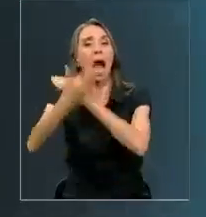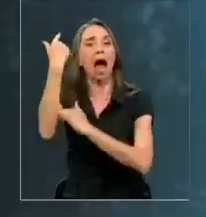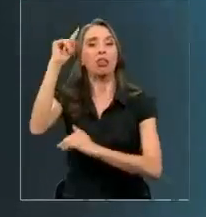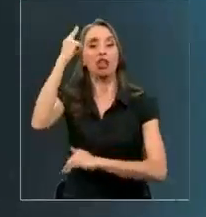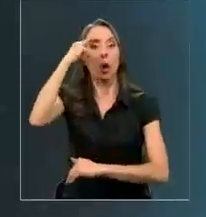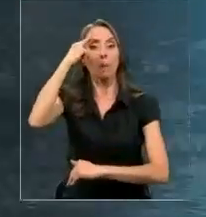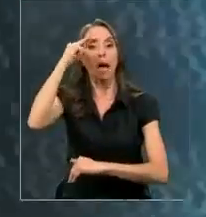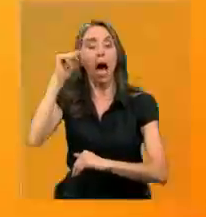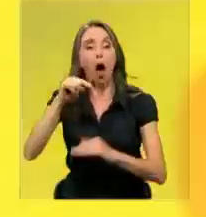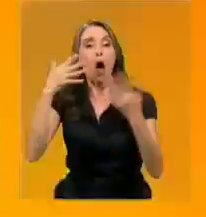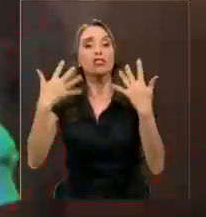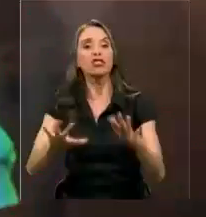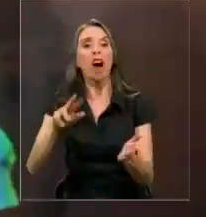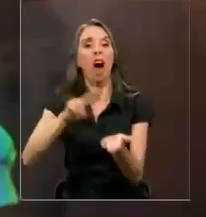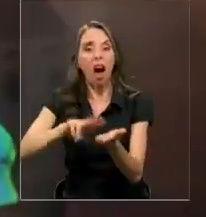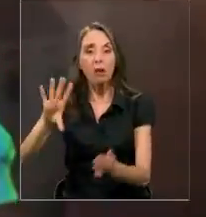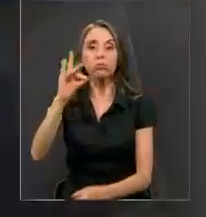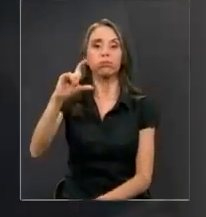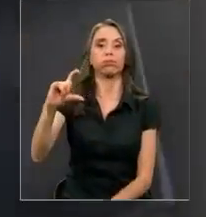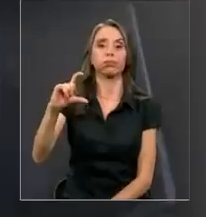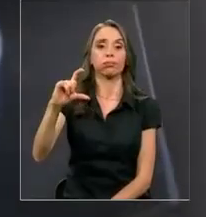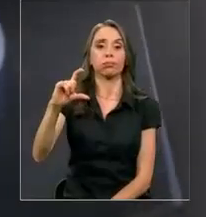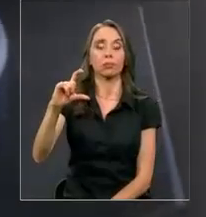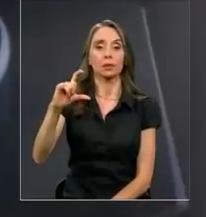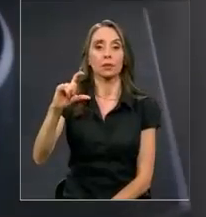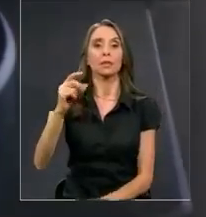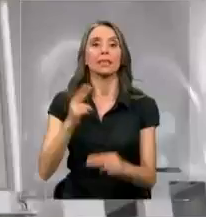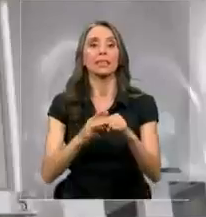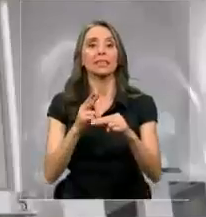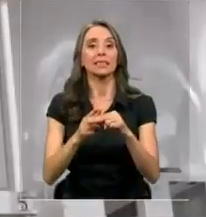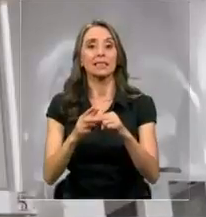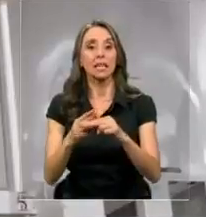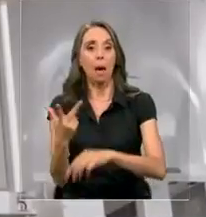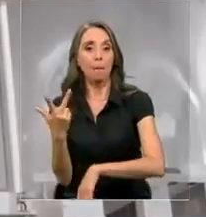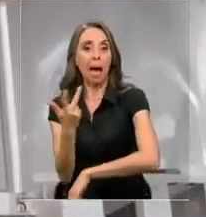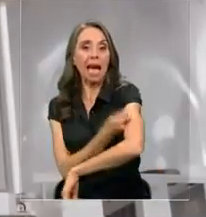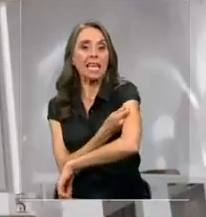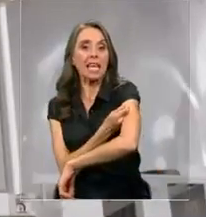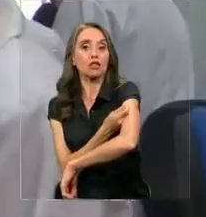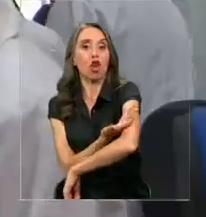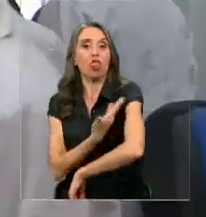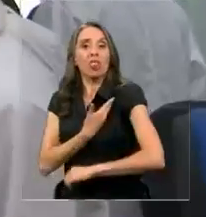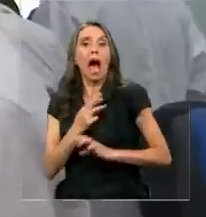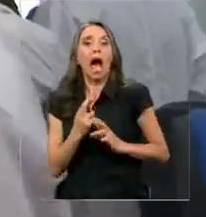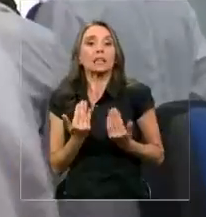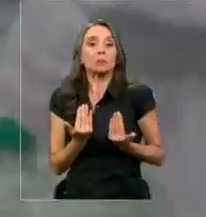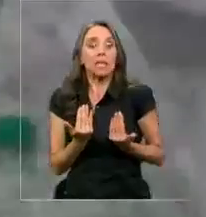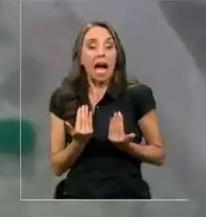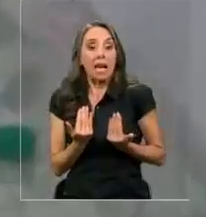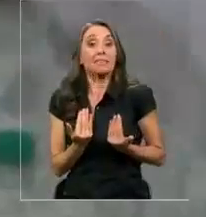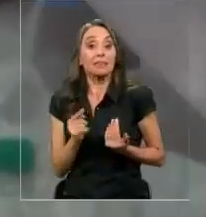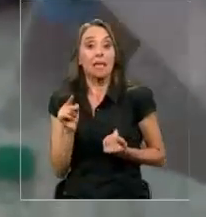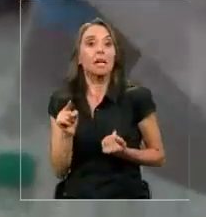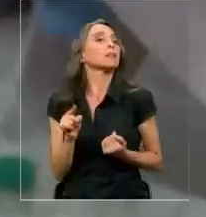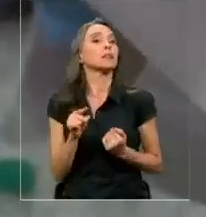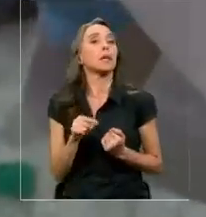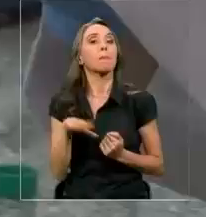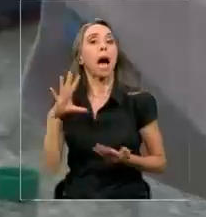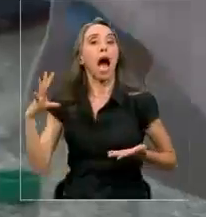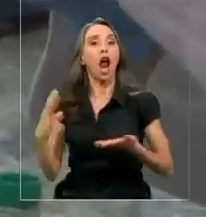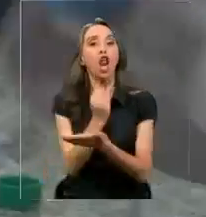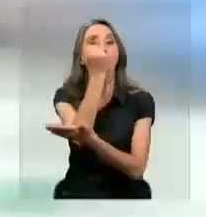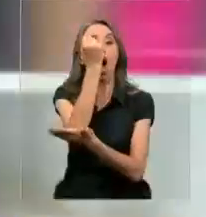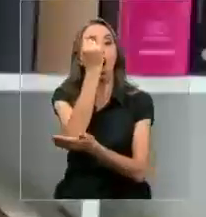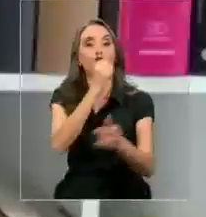momento, hoy una realidad. Es así como el desarrollo de la llamada inyección de esperanza ha sido catalogada como el principal logro